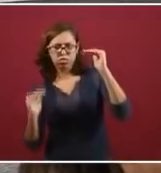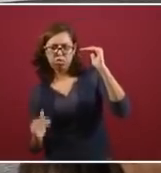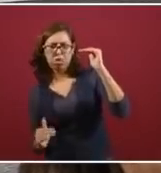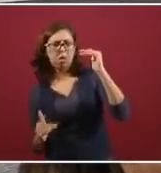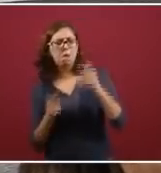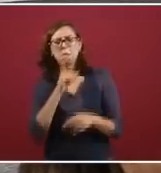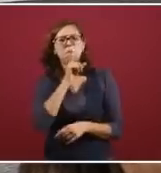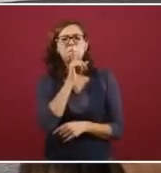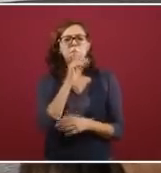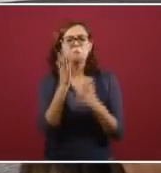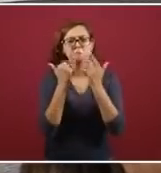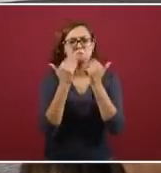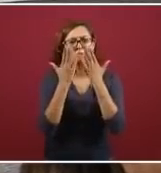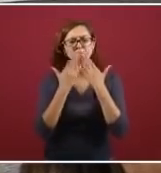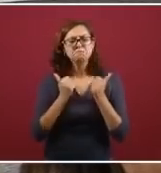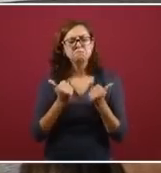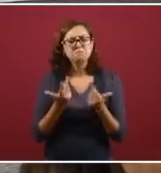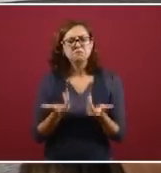y